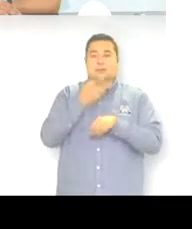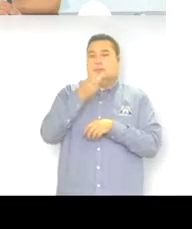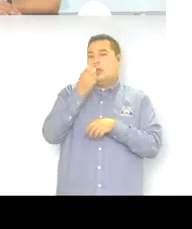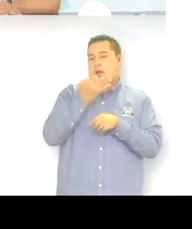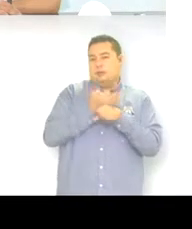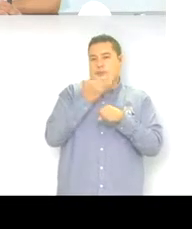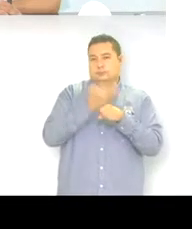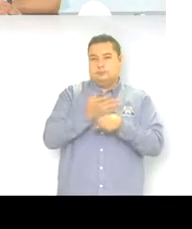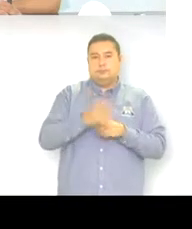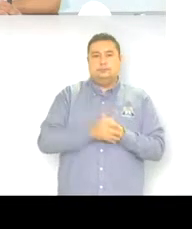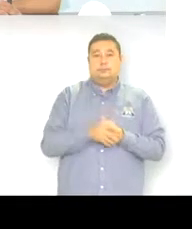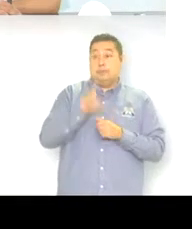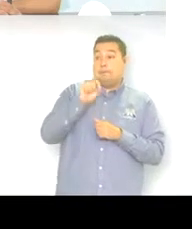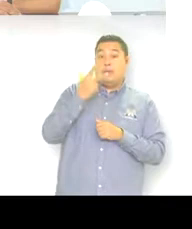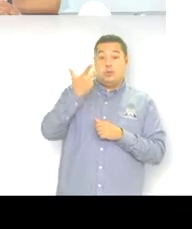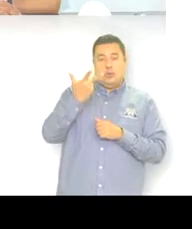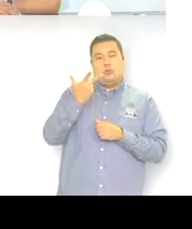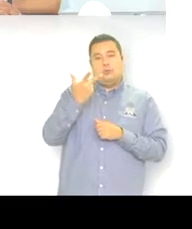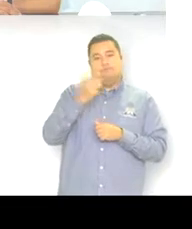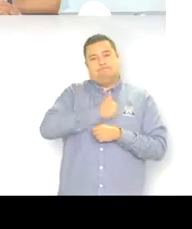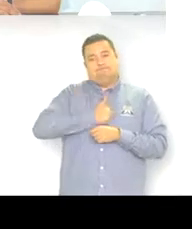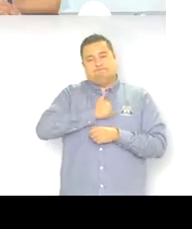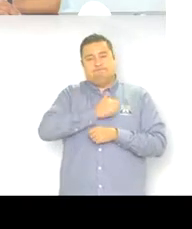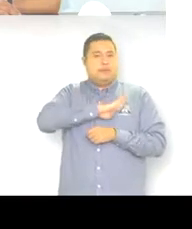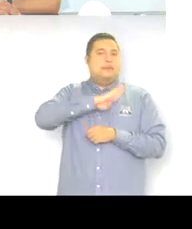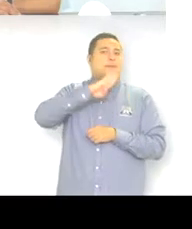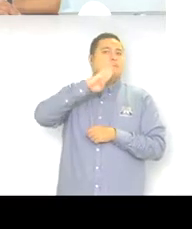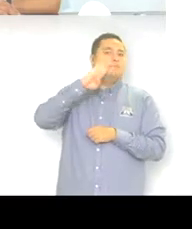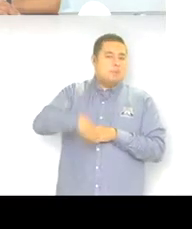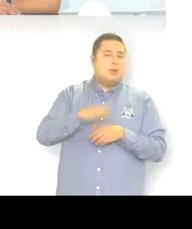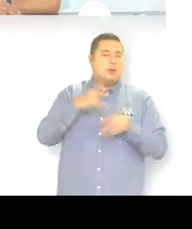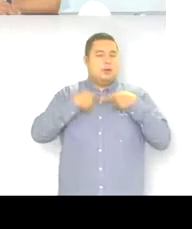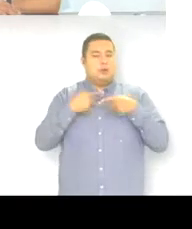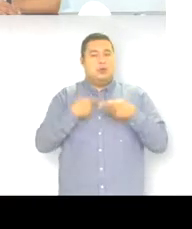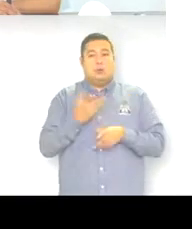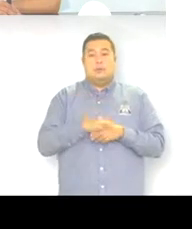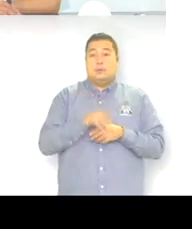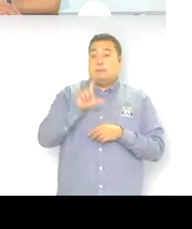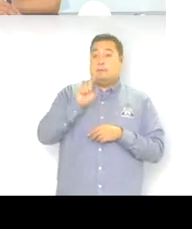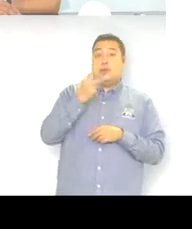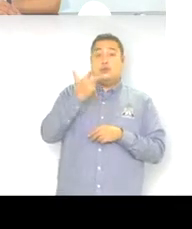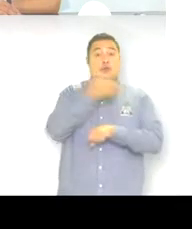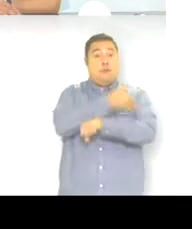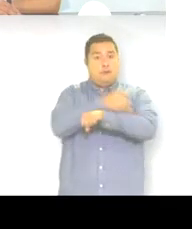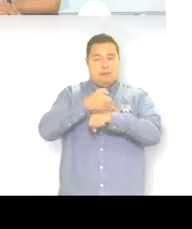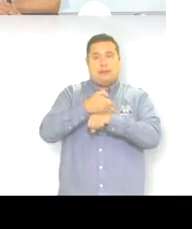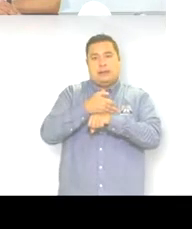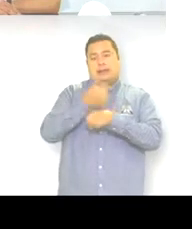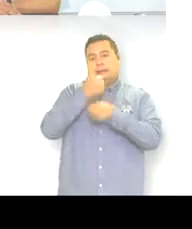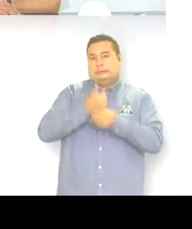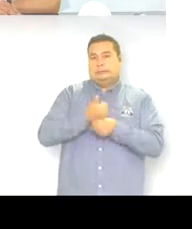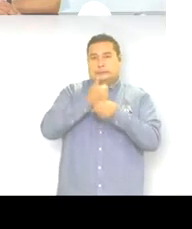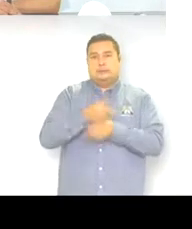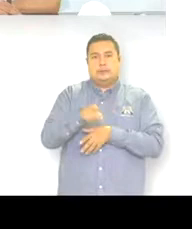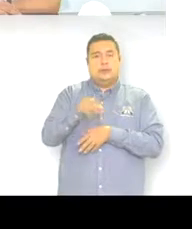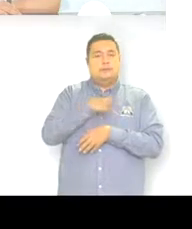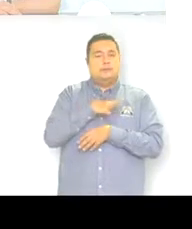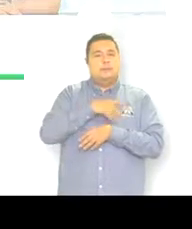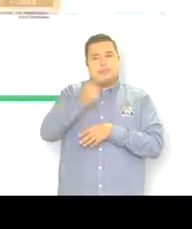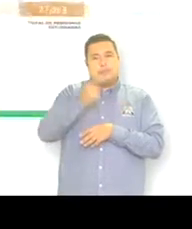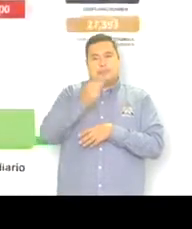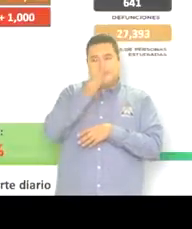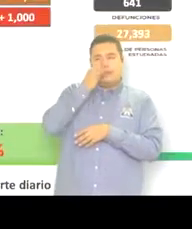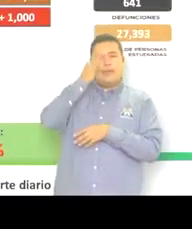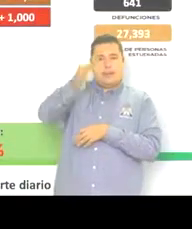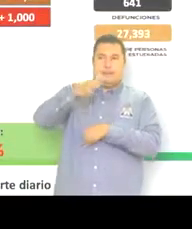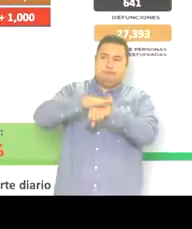damos a conocer 28 lamentables nuevas defunciones, son 28 familias afectadas en esta ocasión y desde aquí